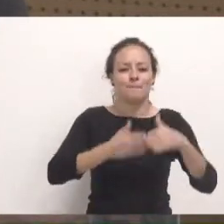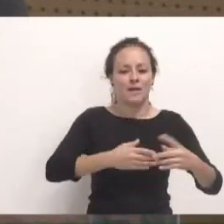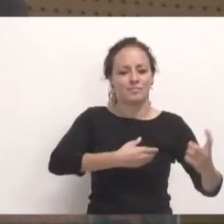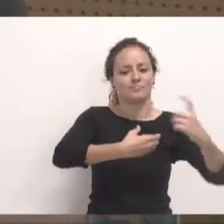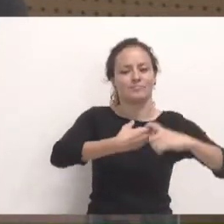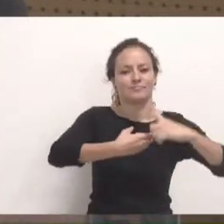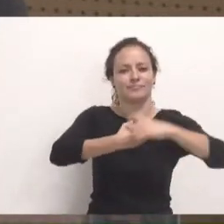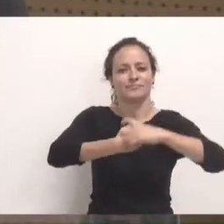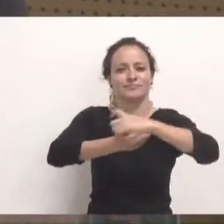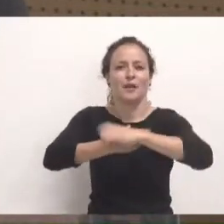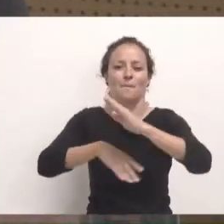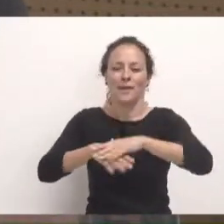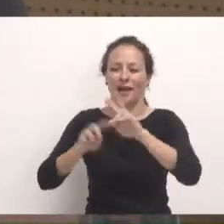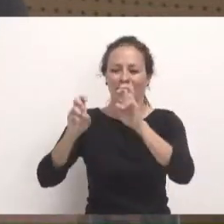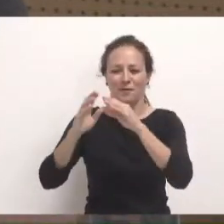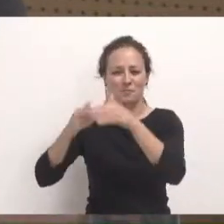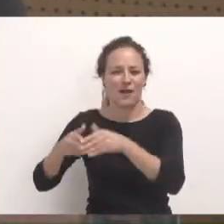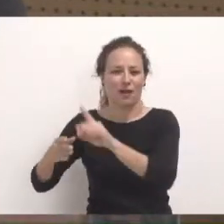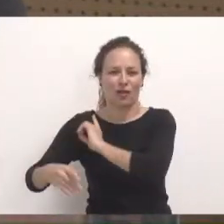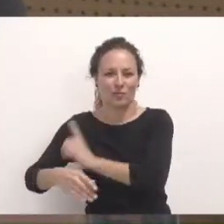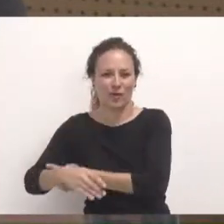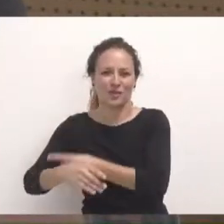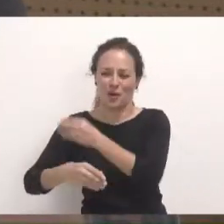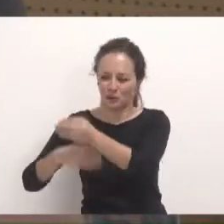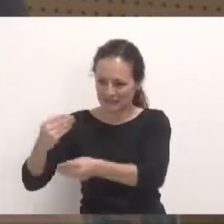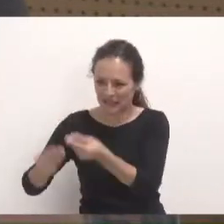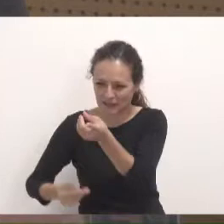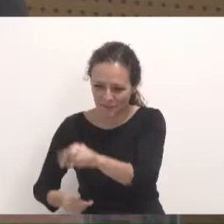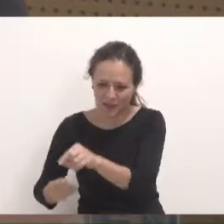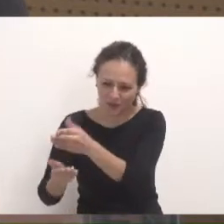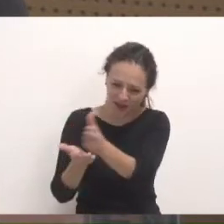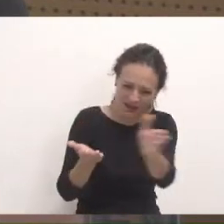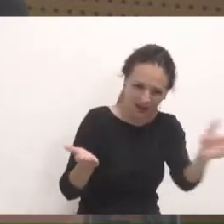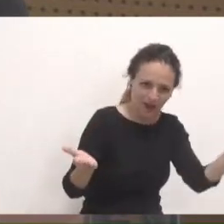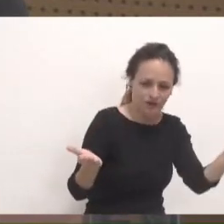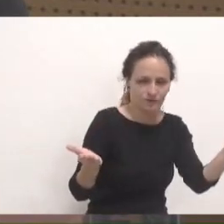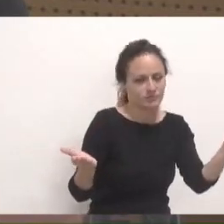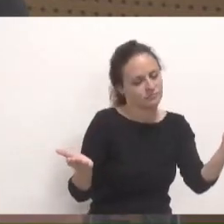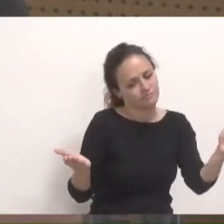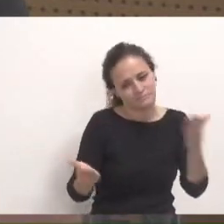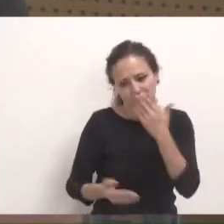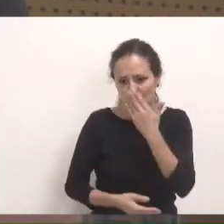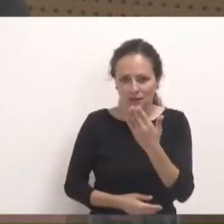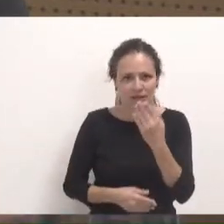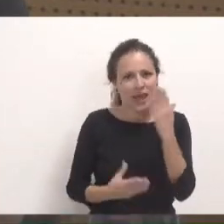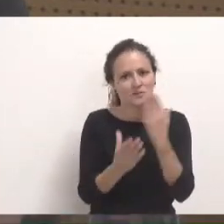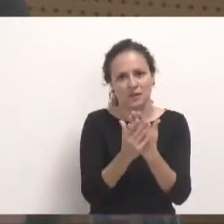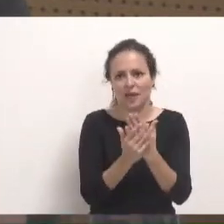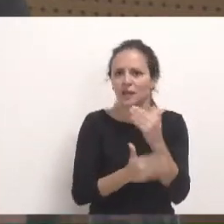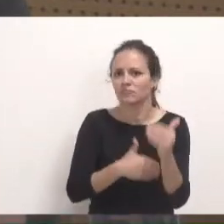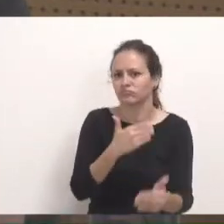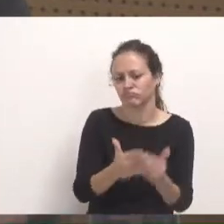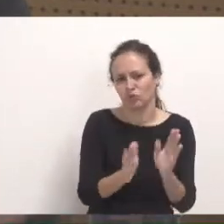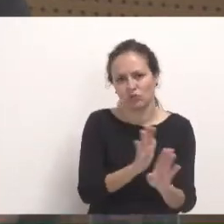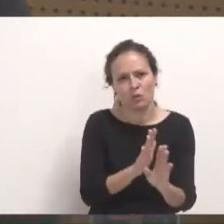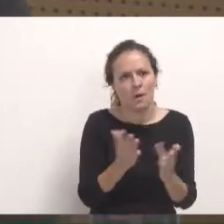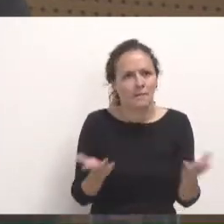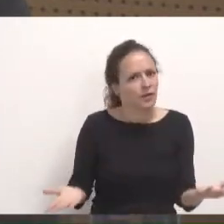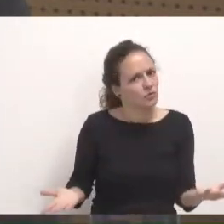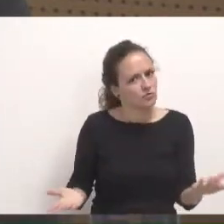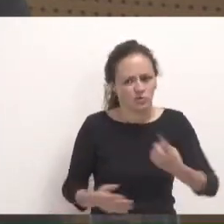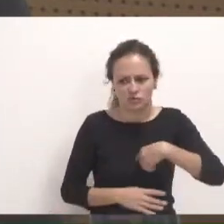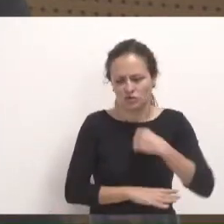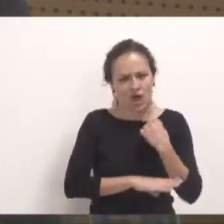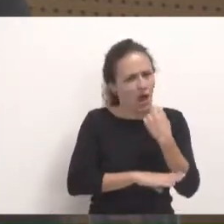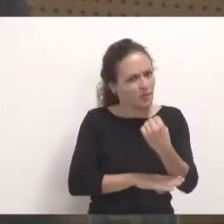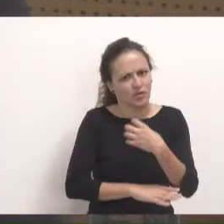para embarcaciones deportivas, etcétera, etcétera, etcétera. Desde luego, este expediente sigue caminando, pero no será con nuestro